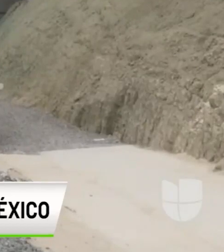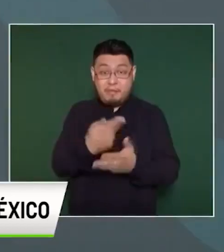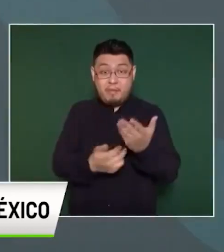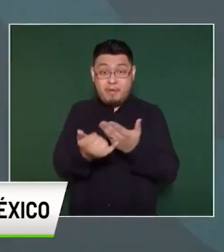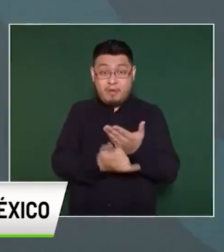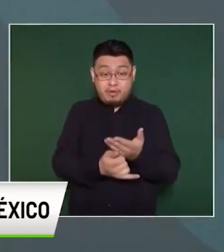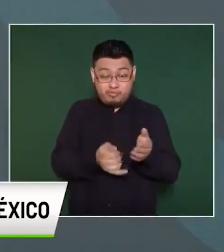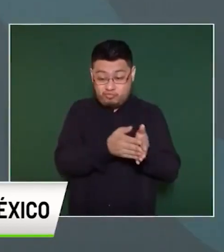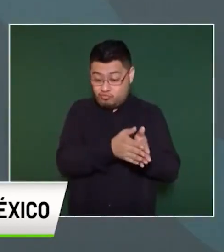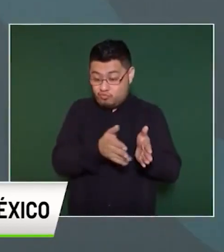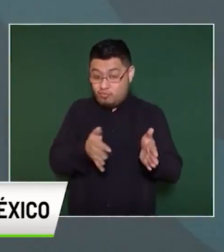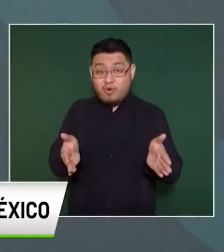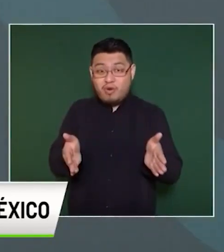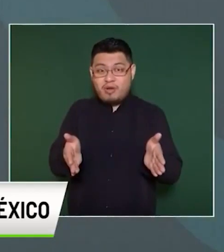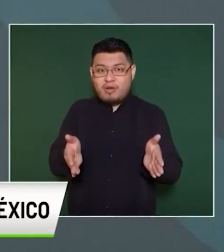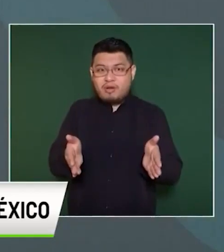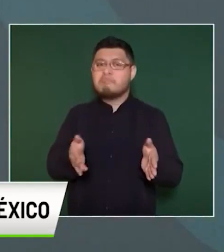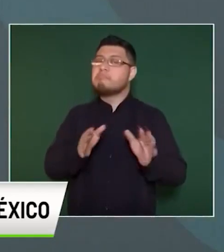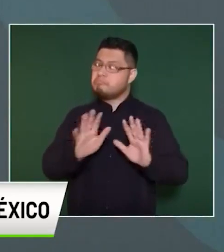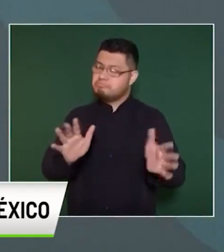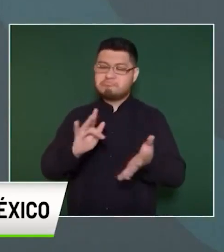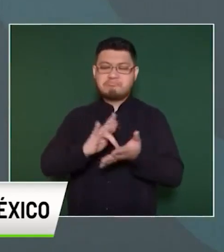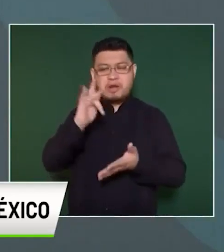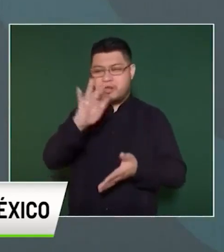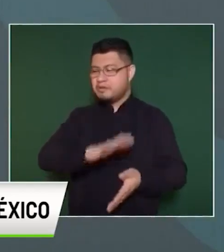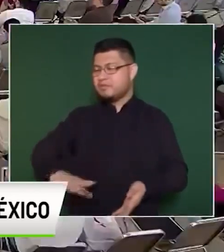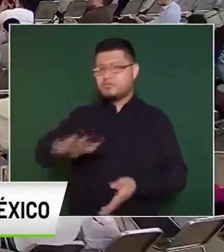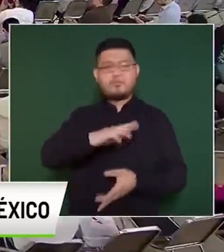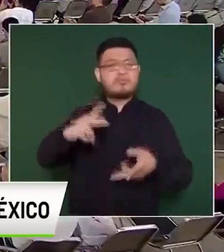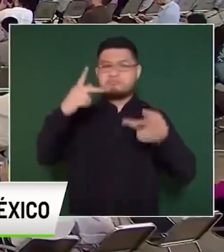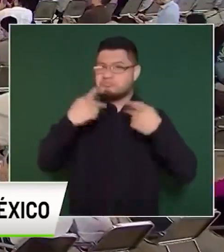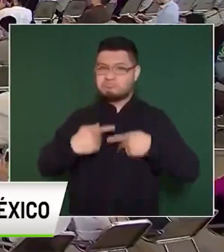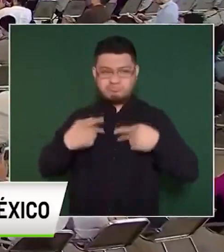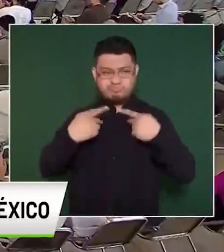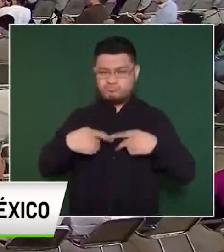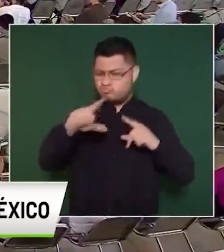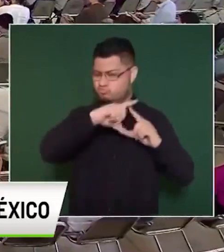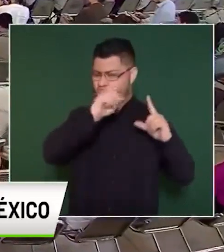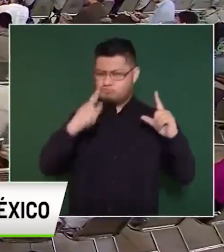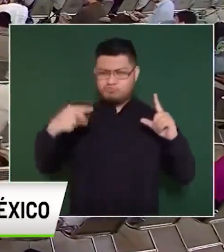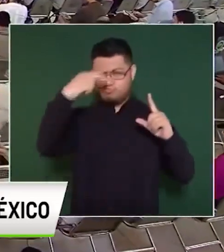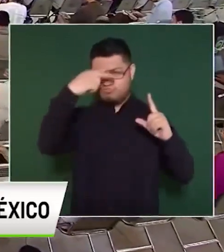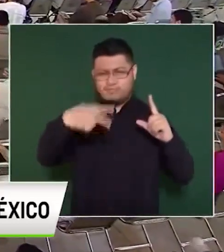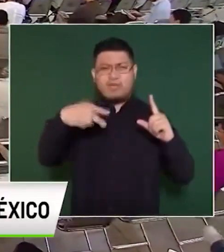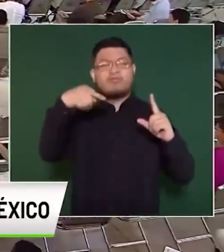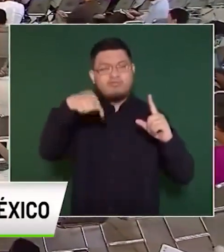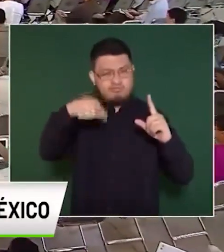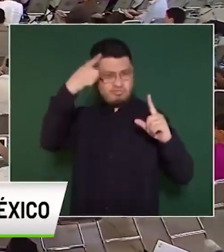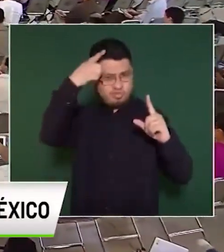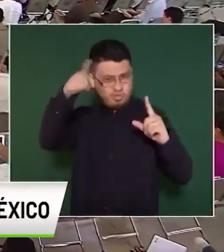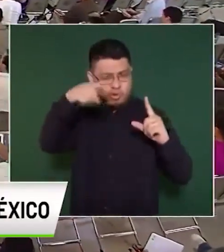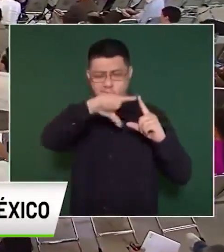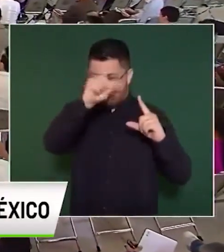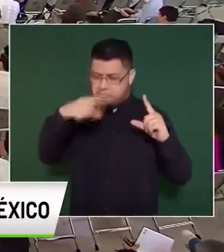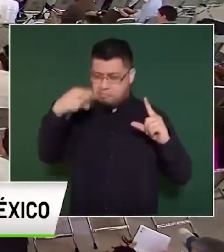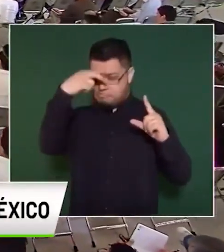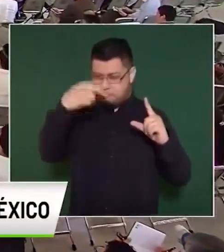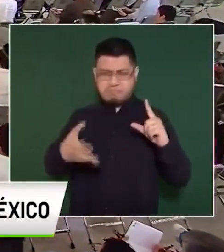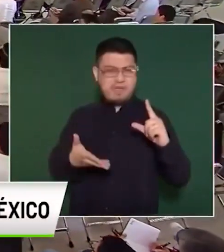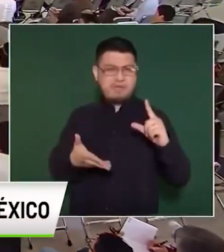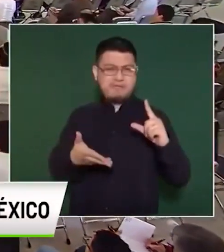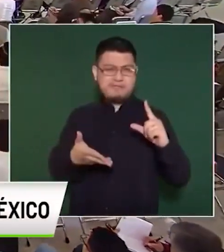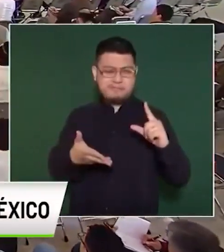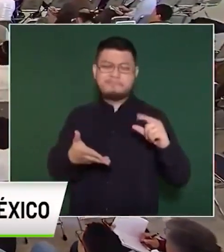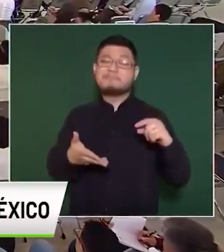Latina pero que según el presidente mejorará la calidad vida de las personas que allí habitan para ayudar